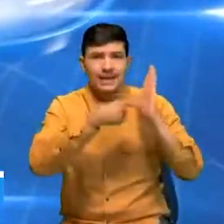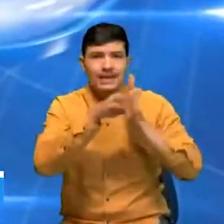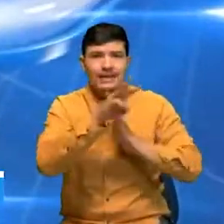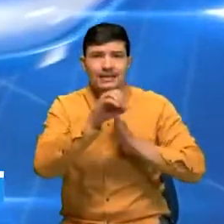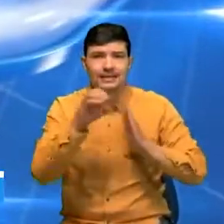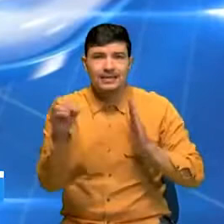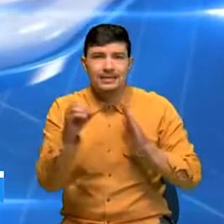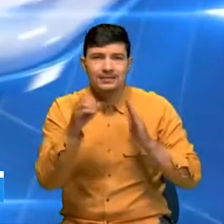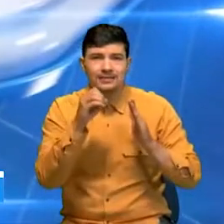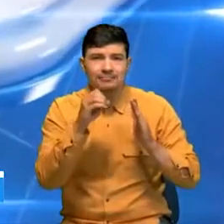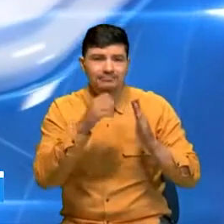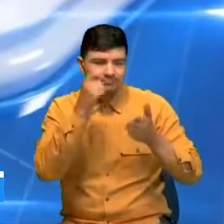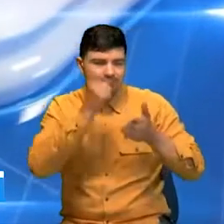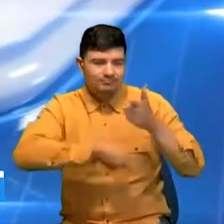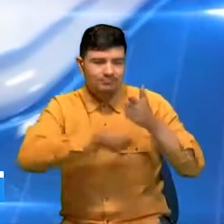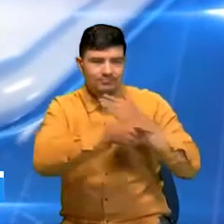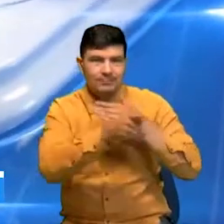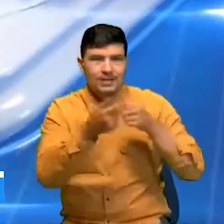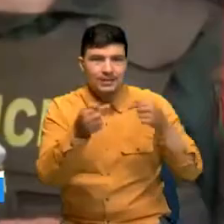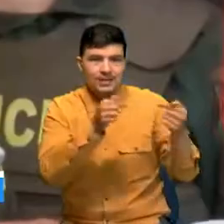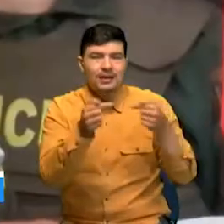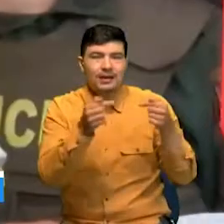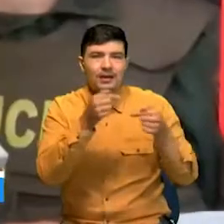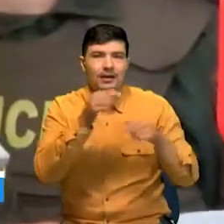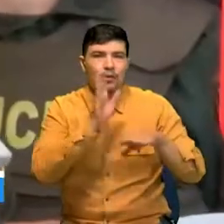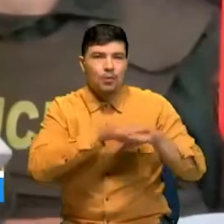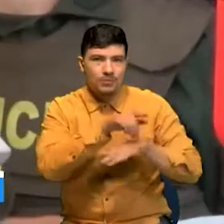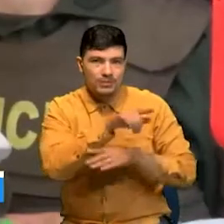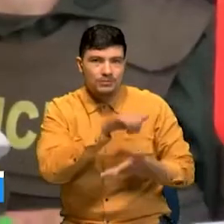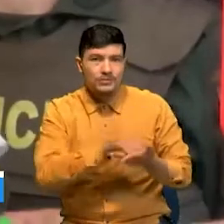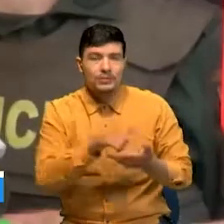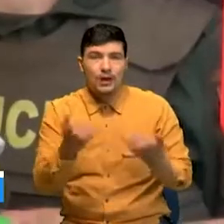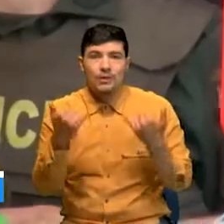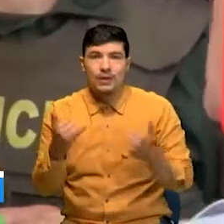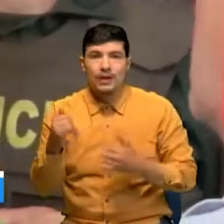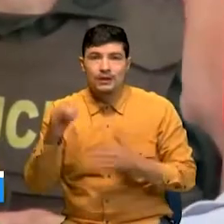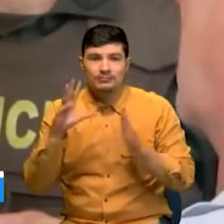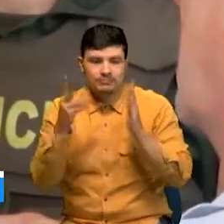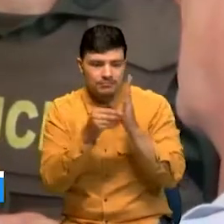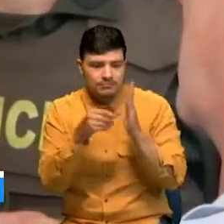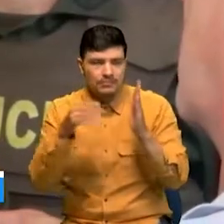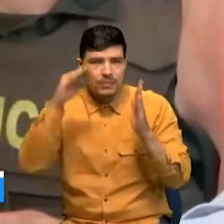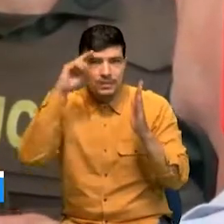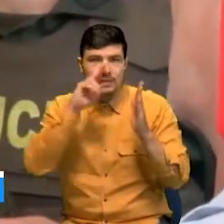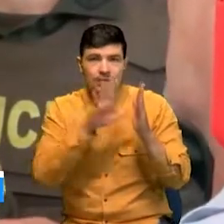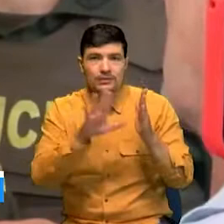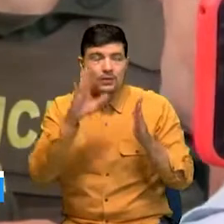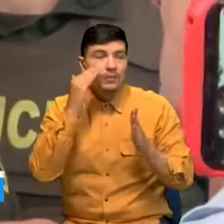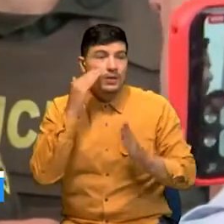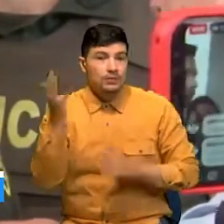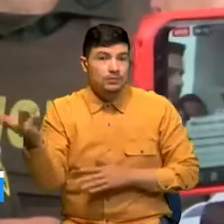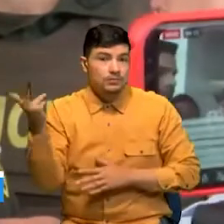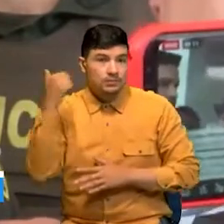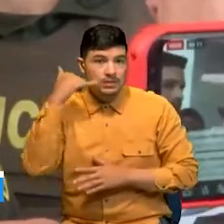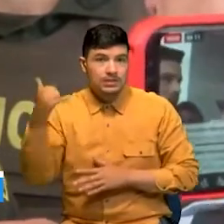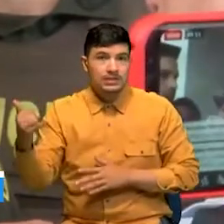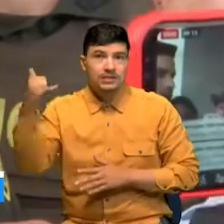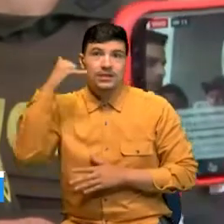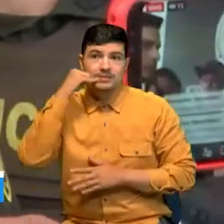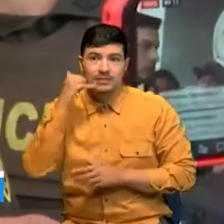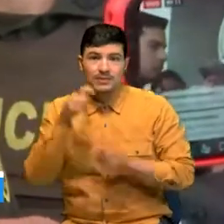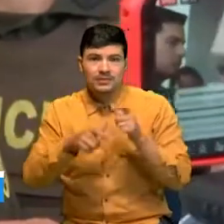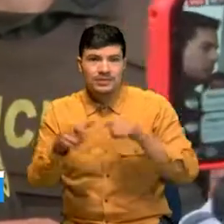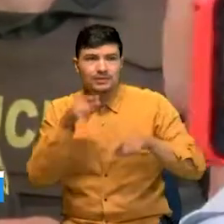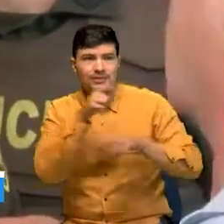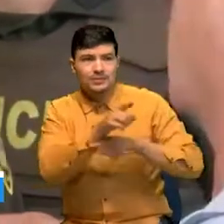importante que nuestro sea de iu es persistente esta orden en cuanto tenemos la información de personas que